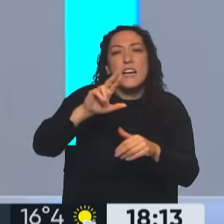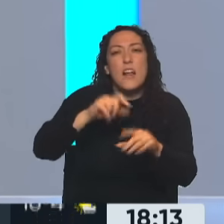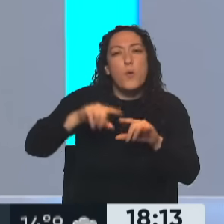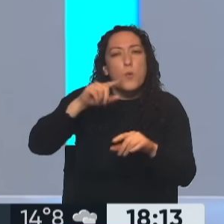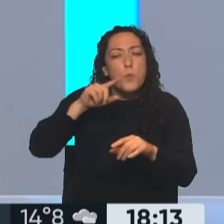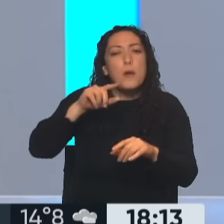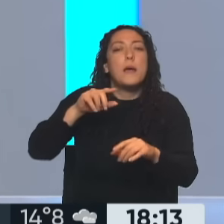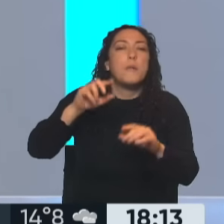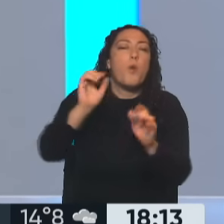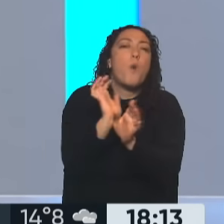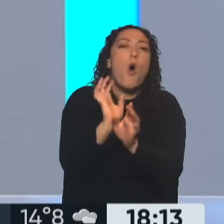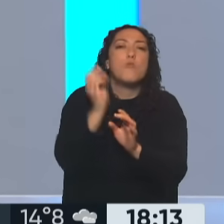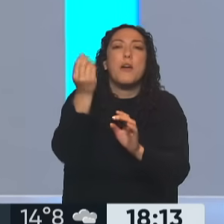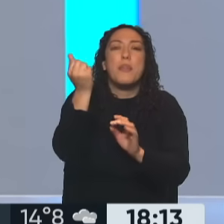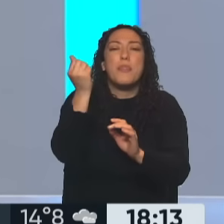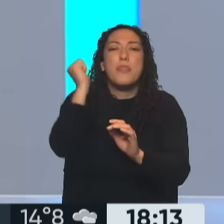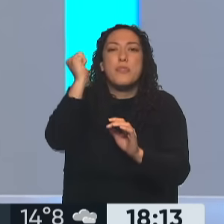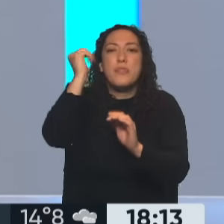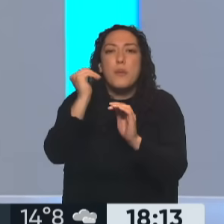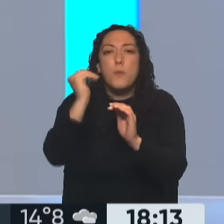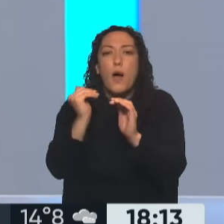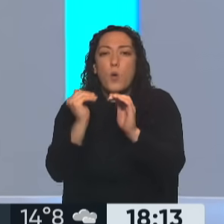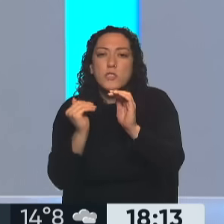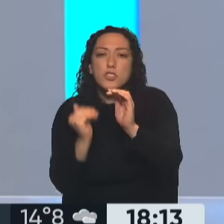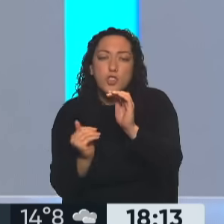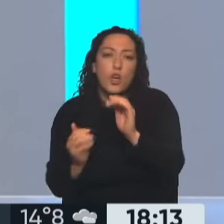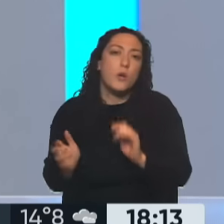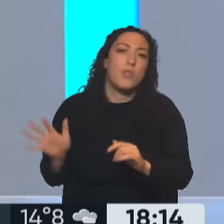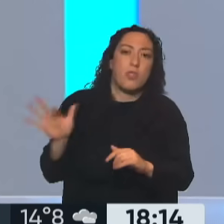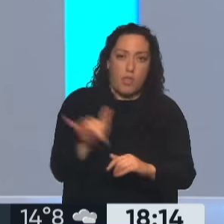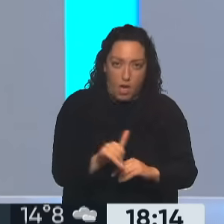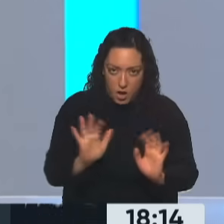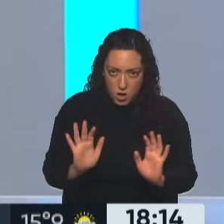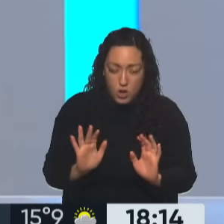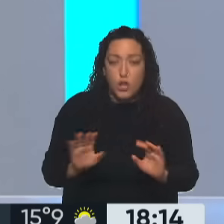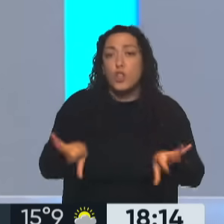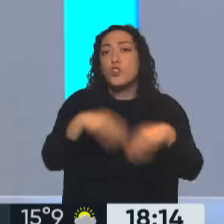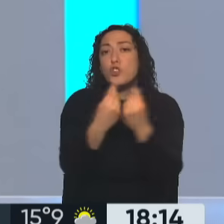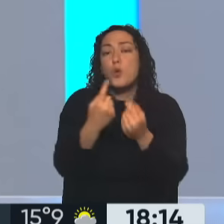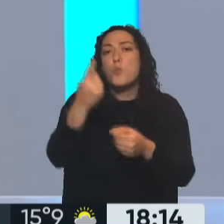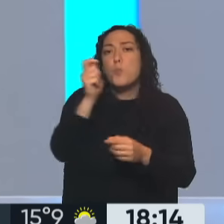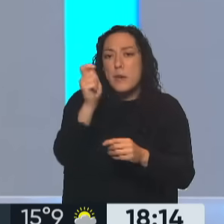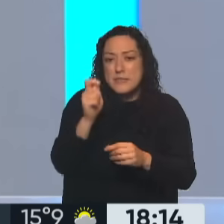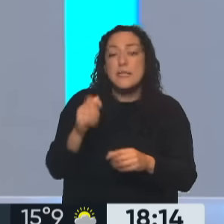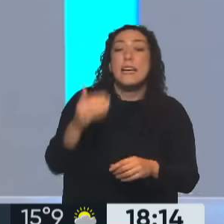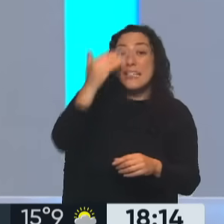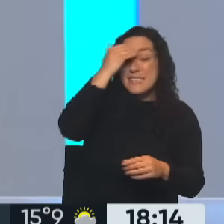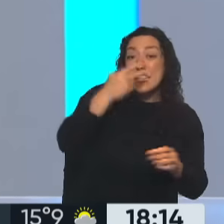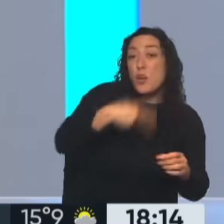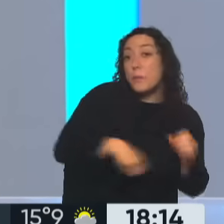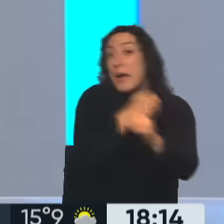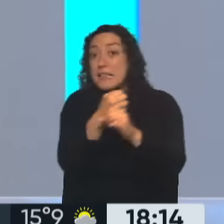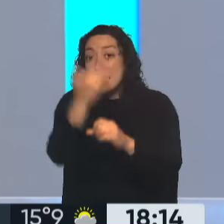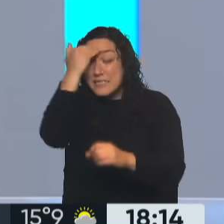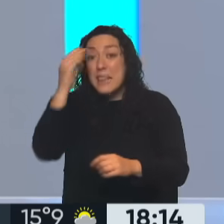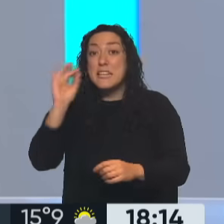mini devaluaciones, claro, diarias, con una definición de cuánto va a ser en el mes la devaluación. Del 15 de noviembre al 15 de diciembre la